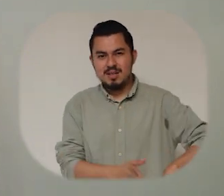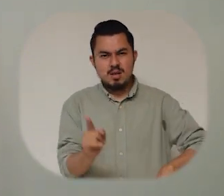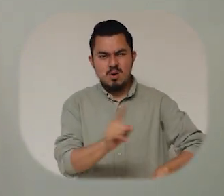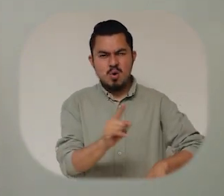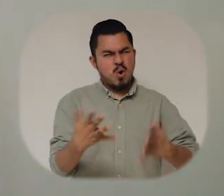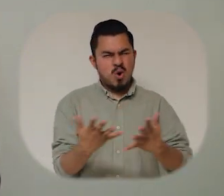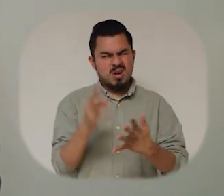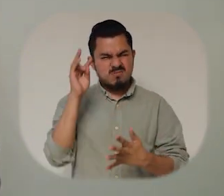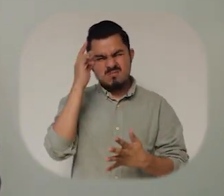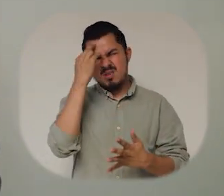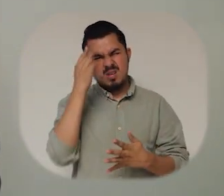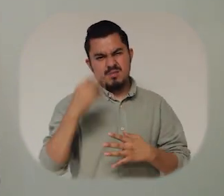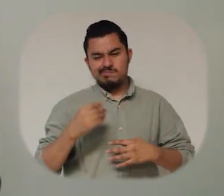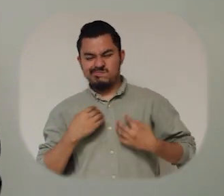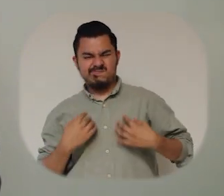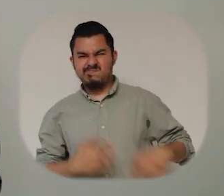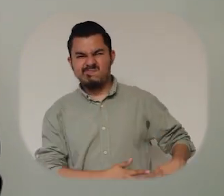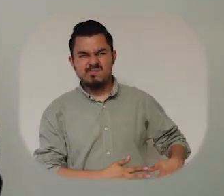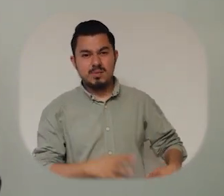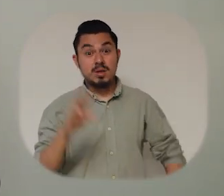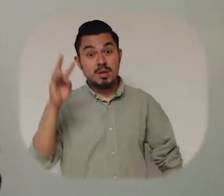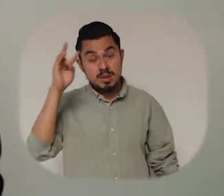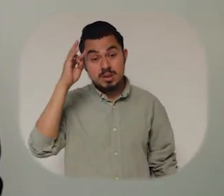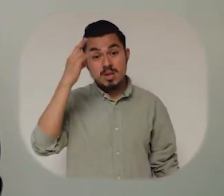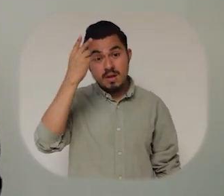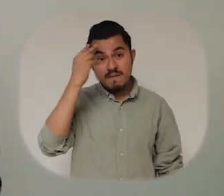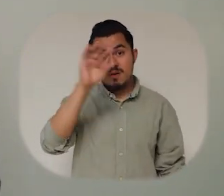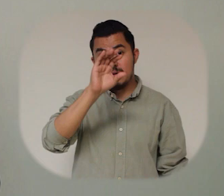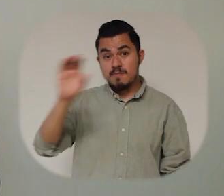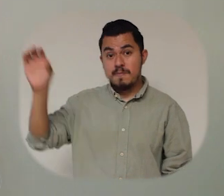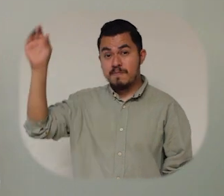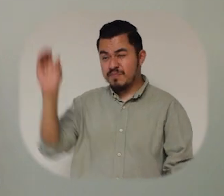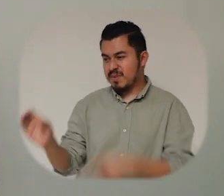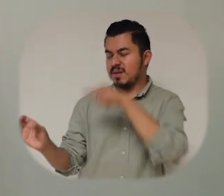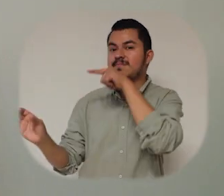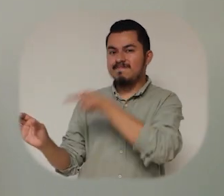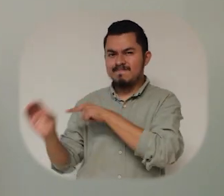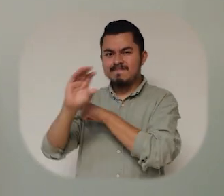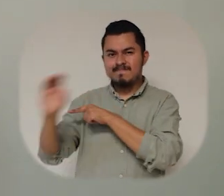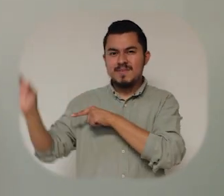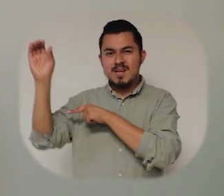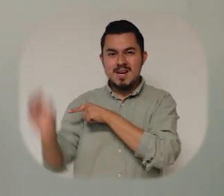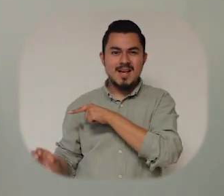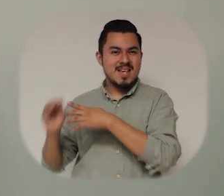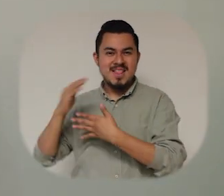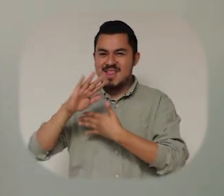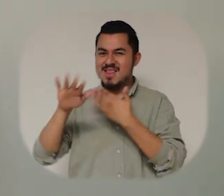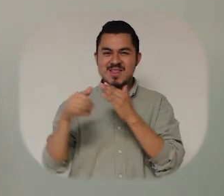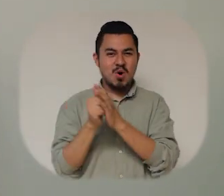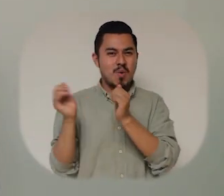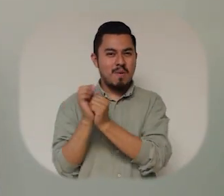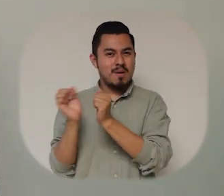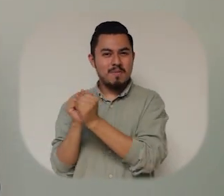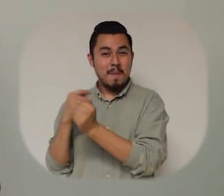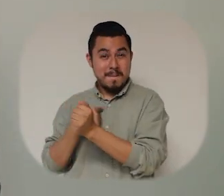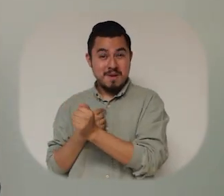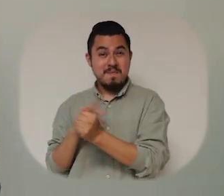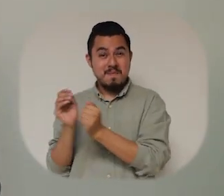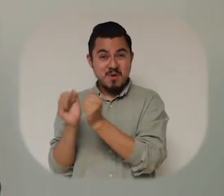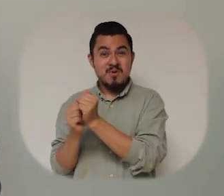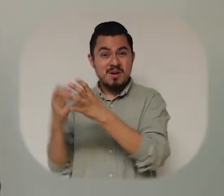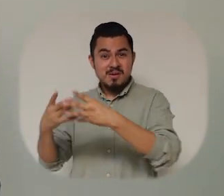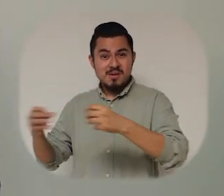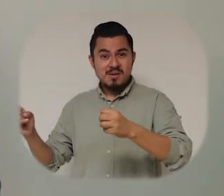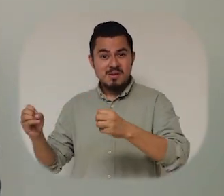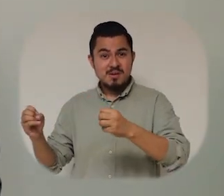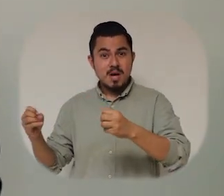¿de dónde surge? Surge a través de la cruz. Surge allí en esa cruz que todo mi problema se terminó y cuando yo creo esto